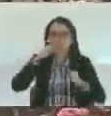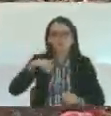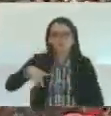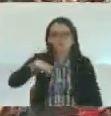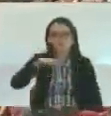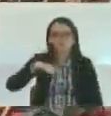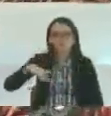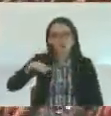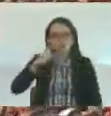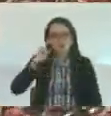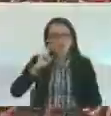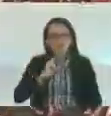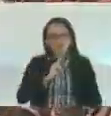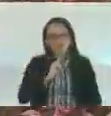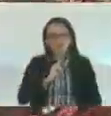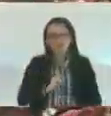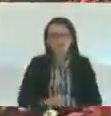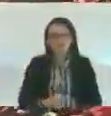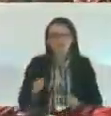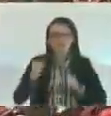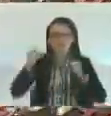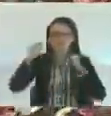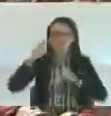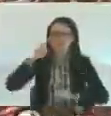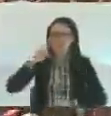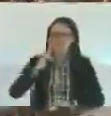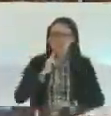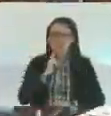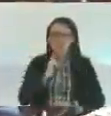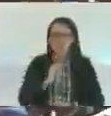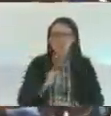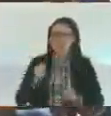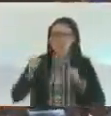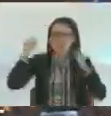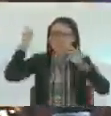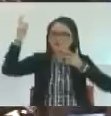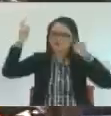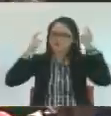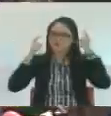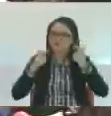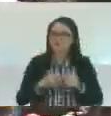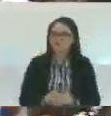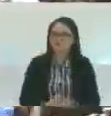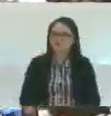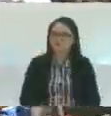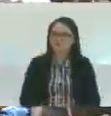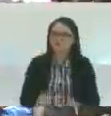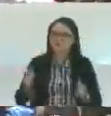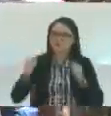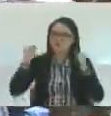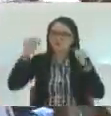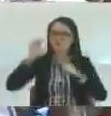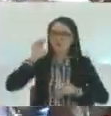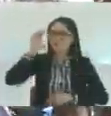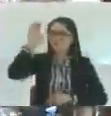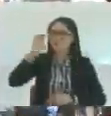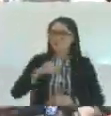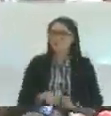Guayana! ¡Que viva Bolívar! ¡Que viva Chávez! ¡Que viva la patria!